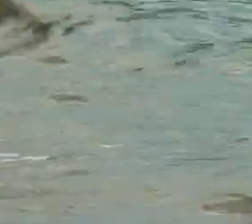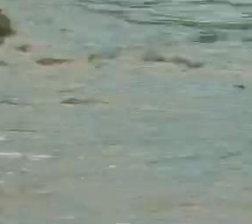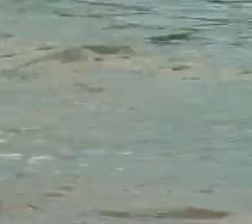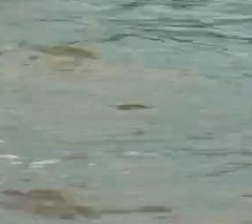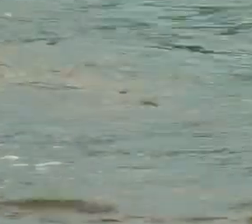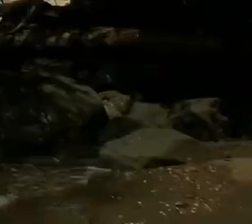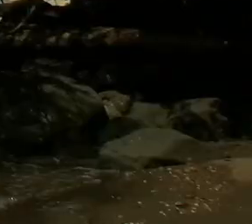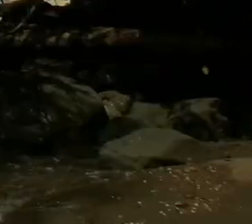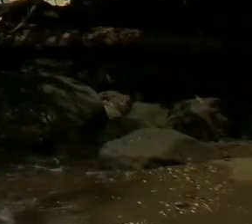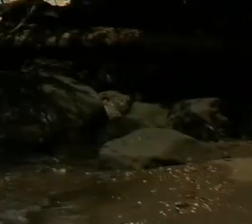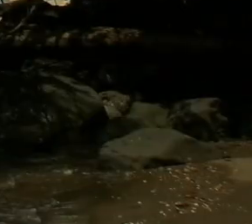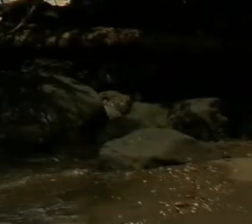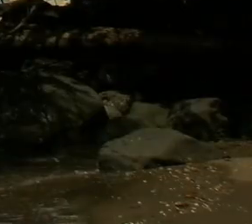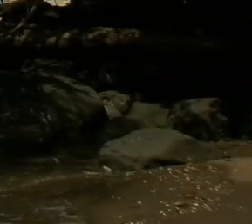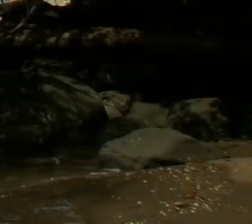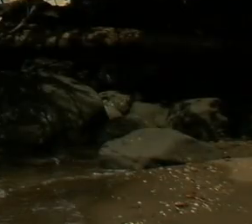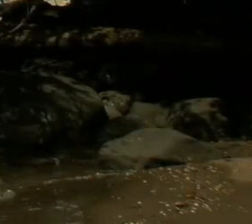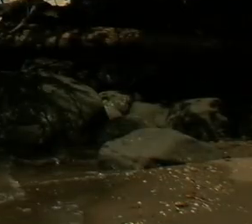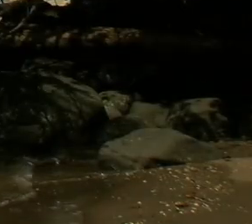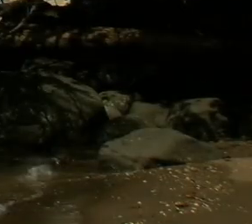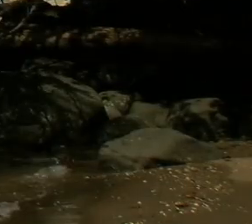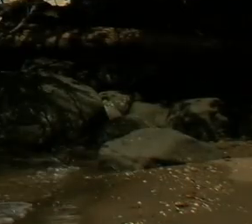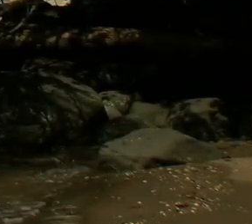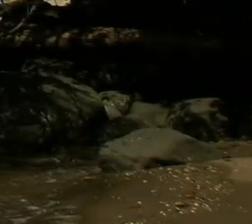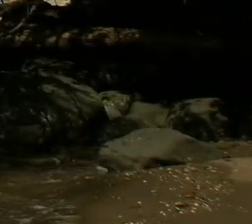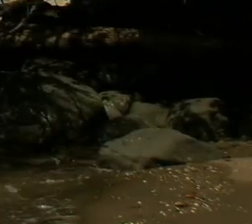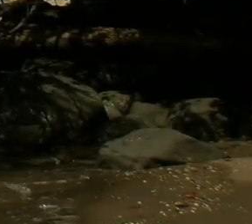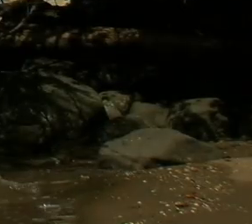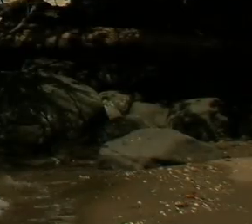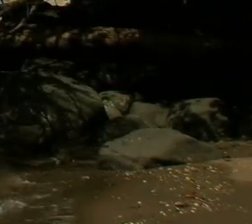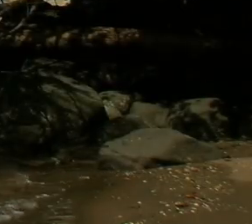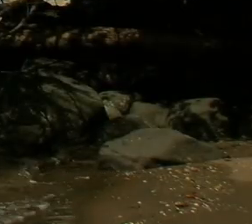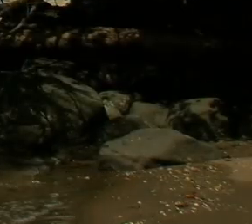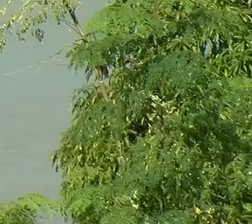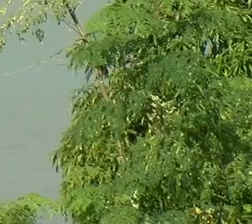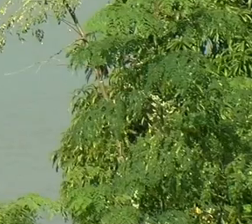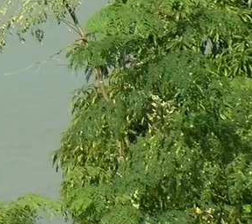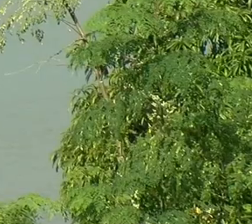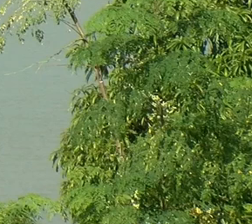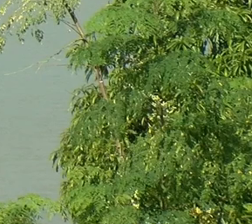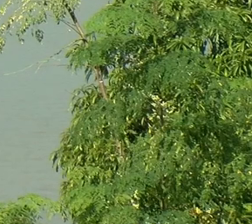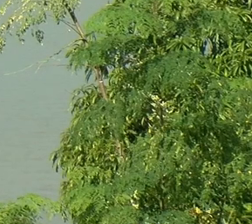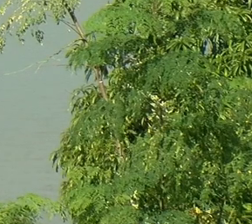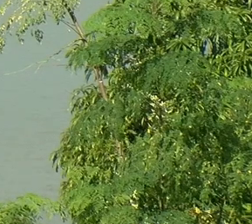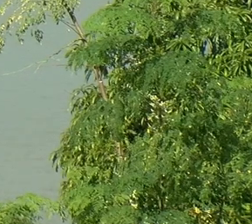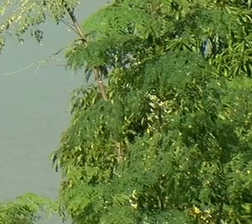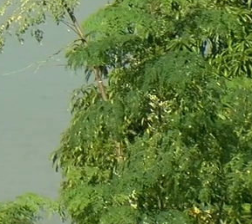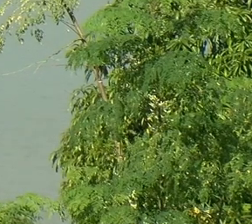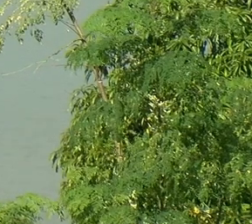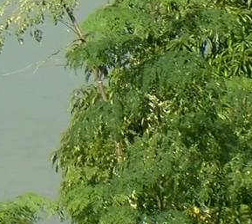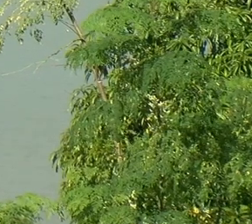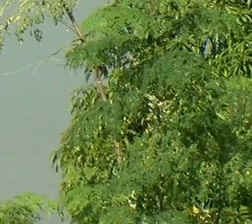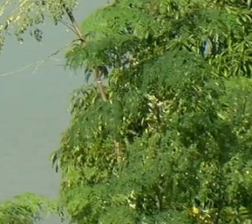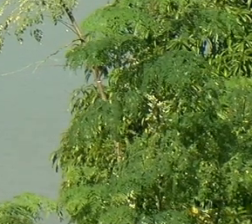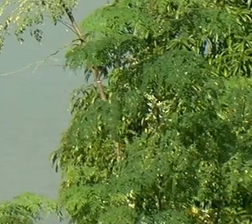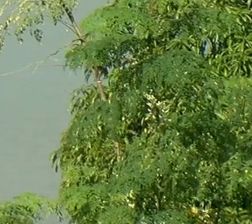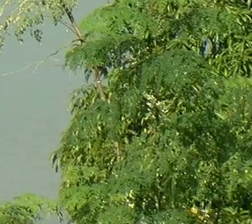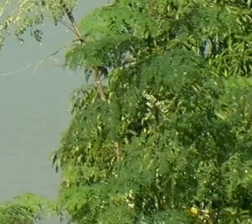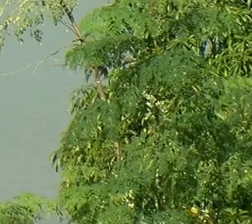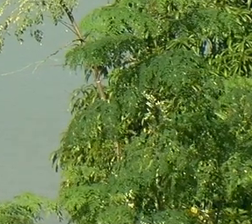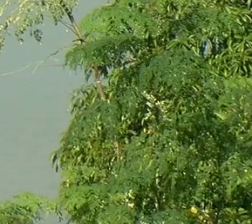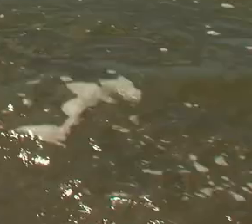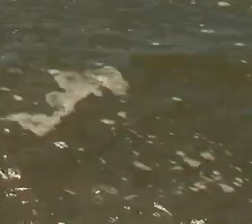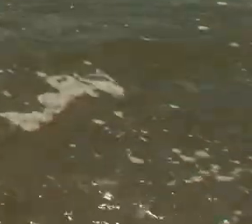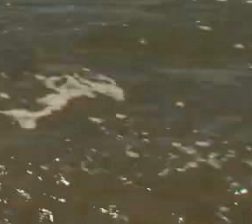francesa de Niza. Es un esfuerzo conjunto de los gobiernos de Francia y Costa Rica, quienes tienen la organización de esa importante